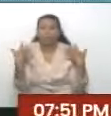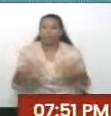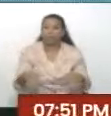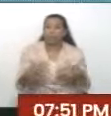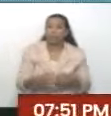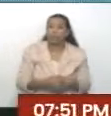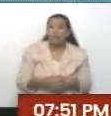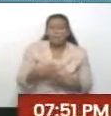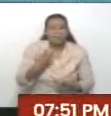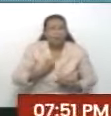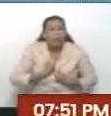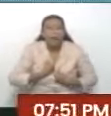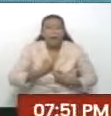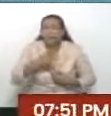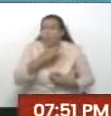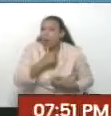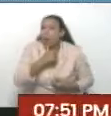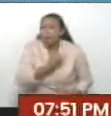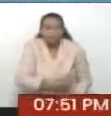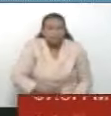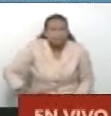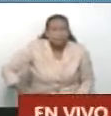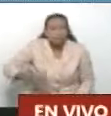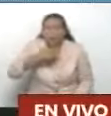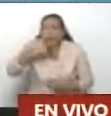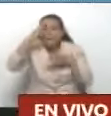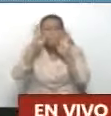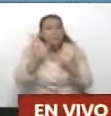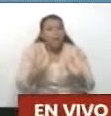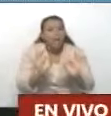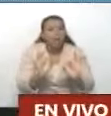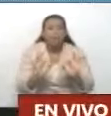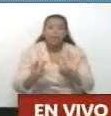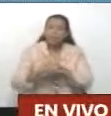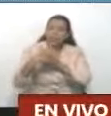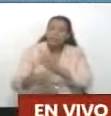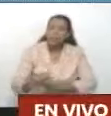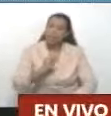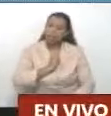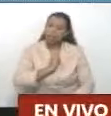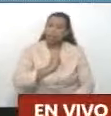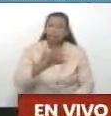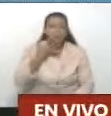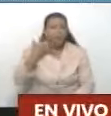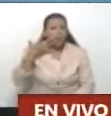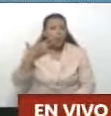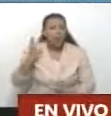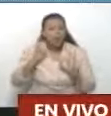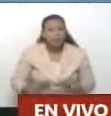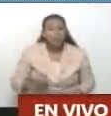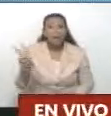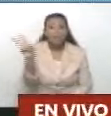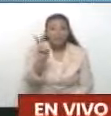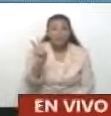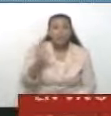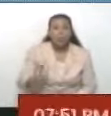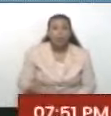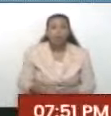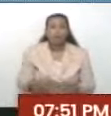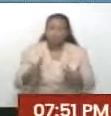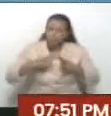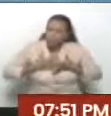trabajo y merecen atención, dignidad. Y el Estado venezolano pone